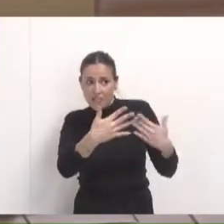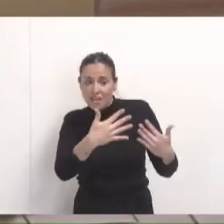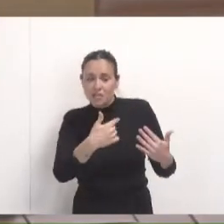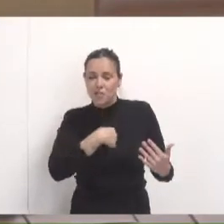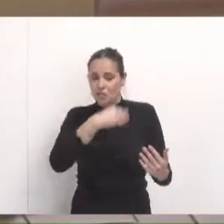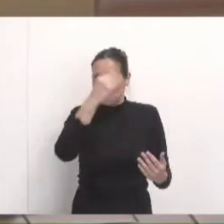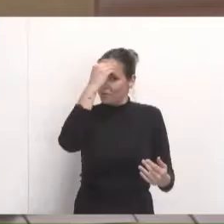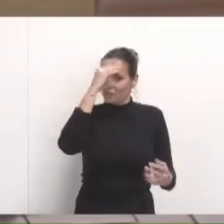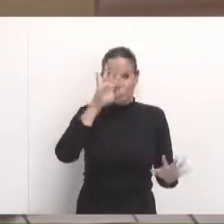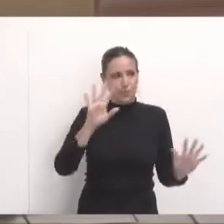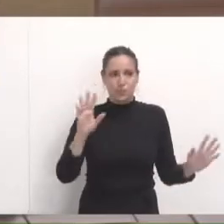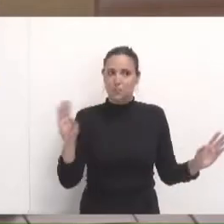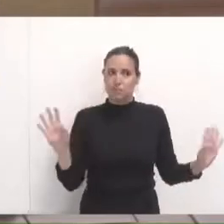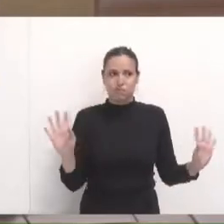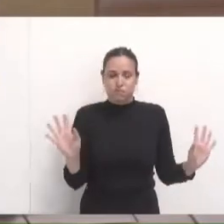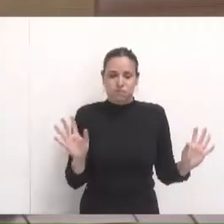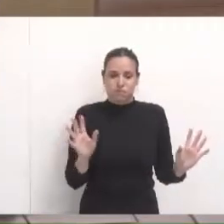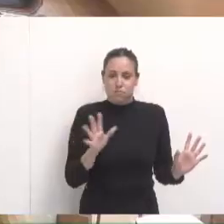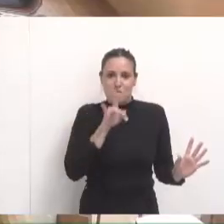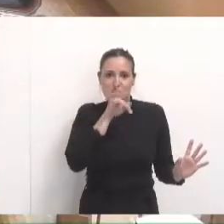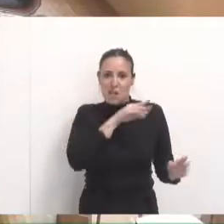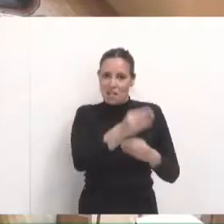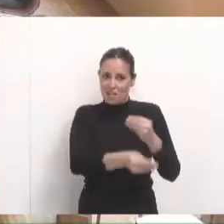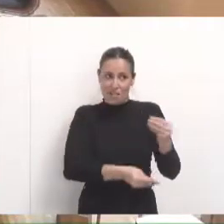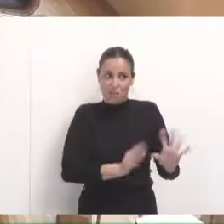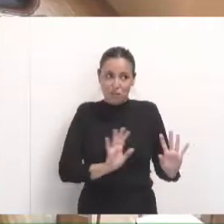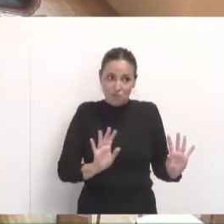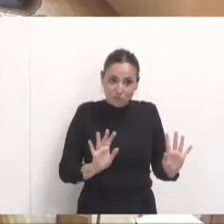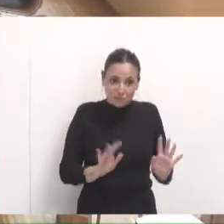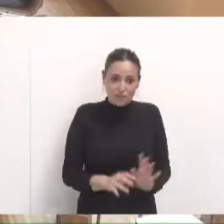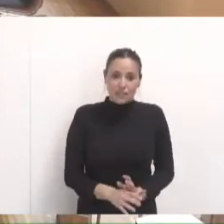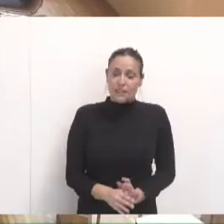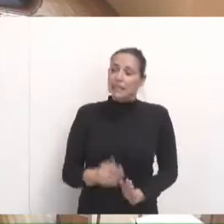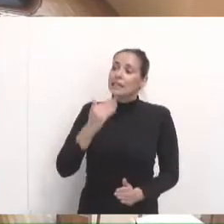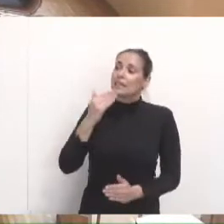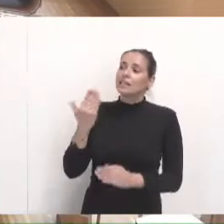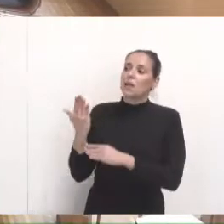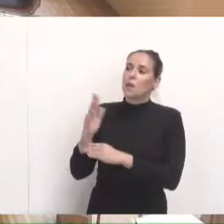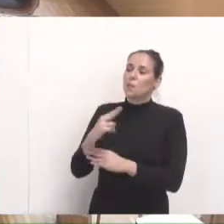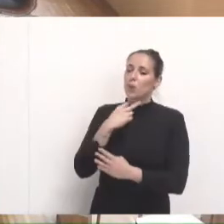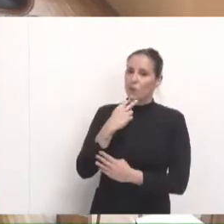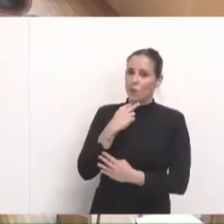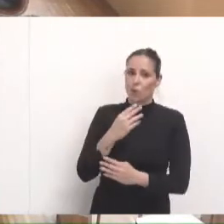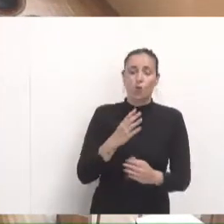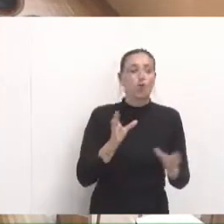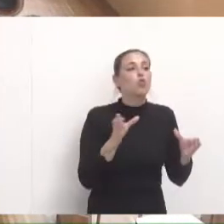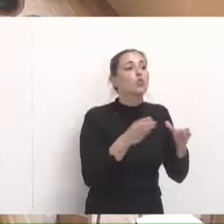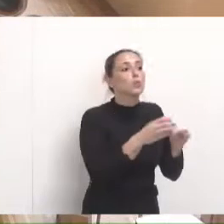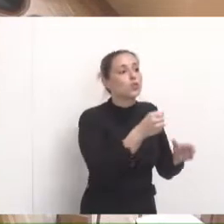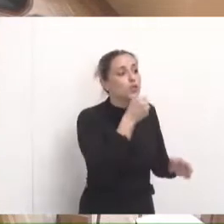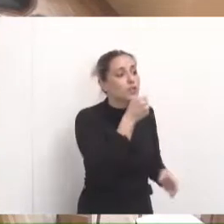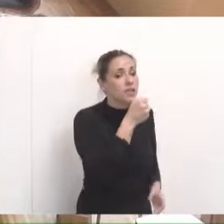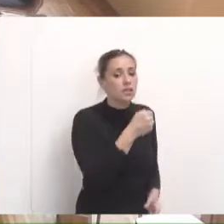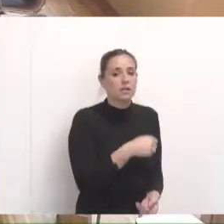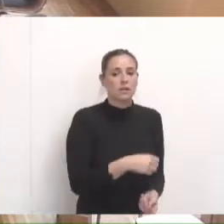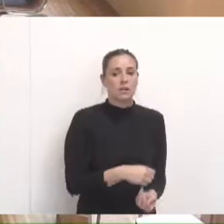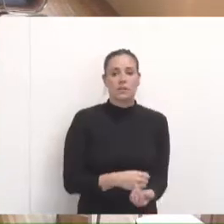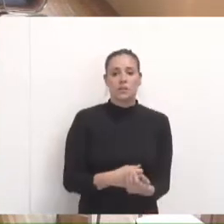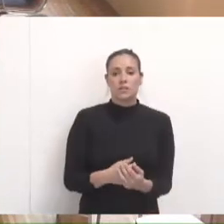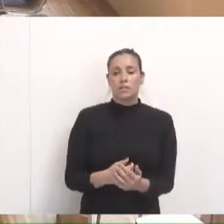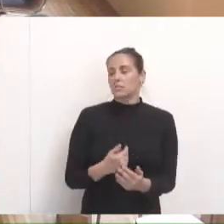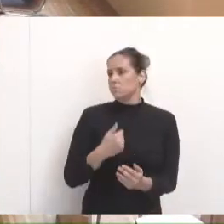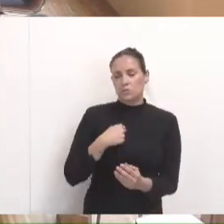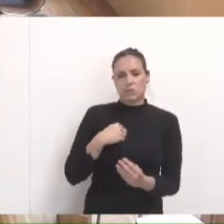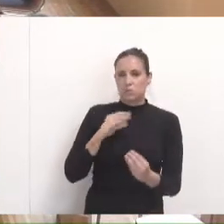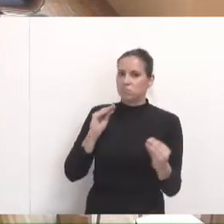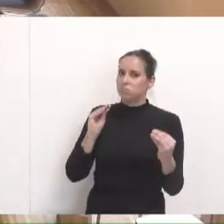mal camino. Muchas gracias, señor portavoz, por el Grupo Socialista. Bueno, yo estoy de acuerdo con lo que ha dicho el